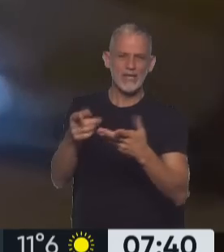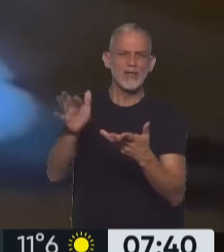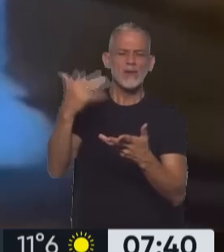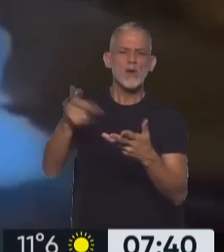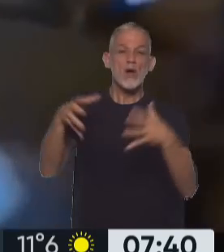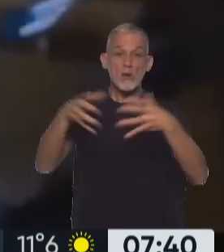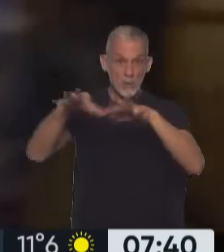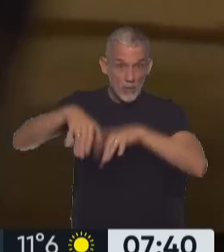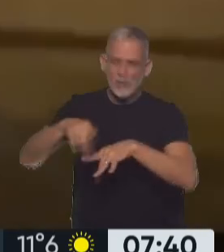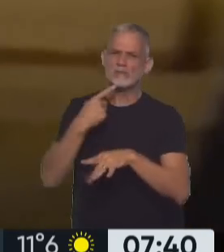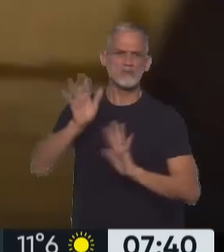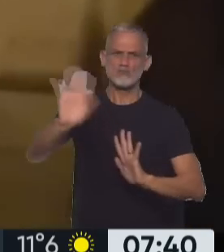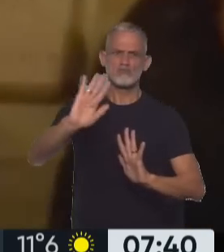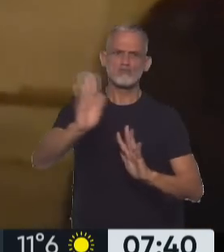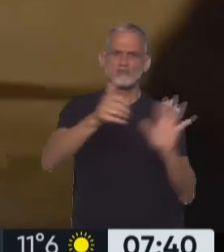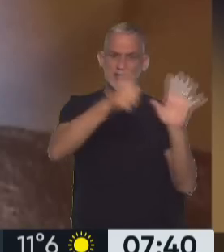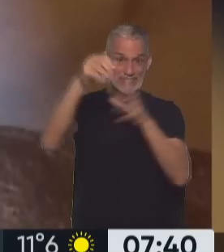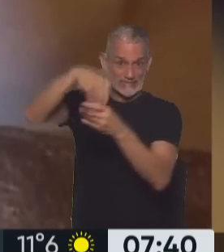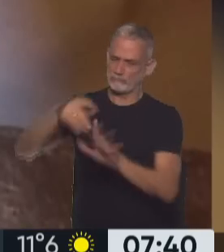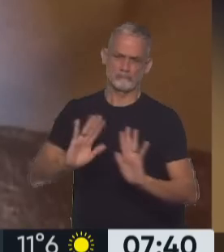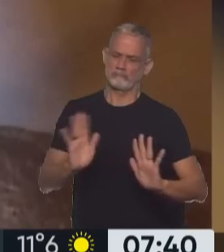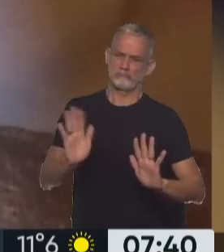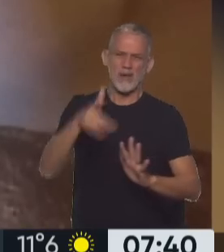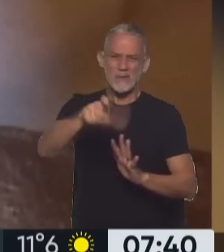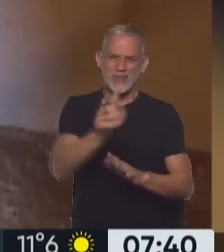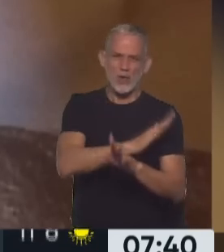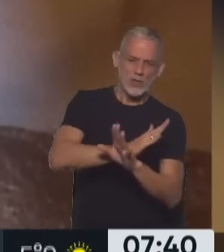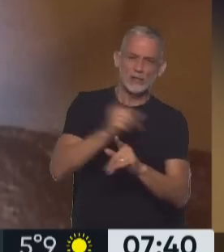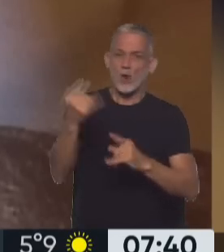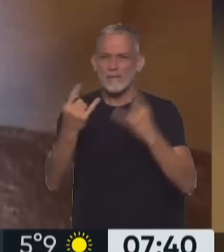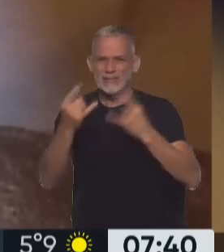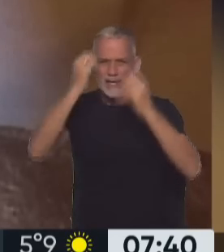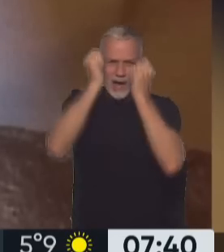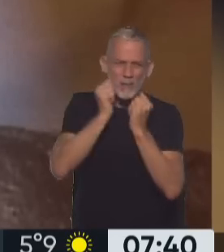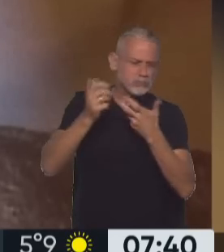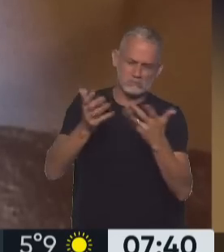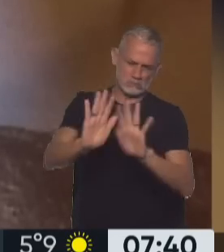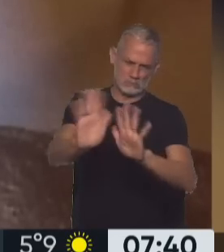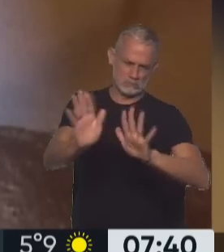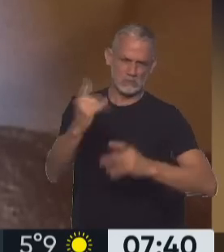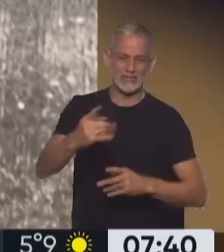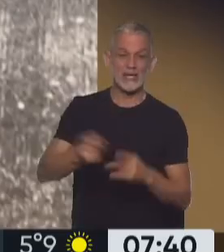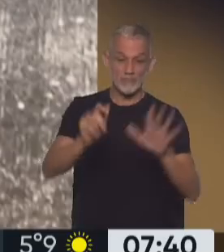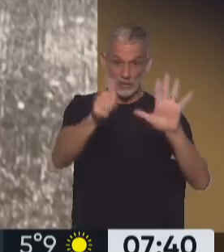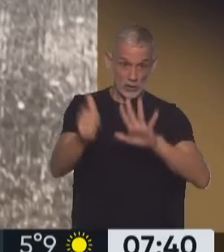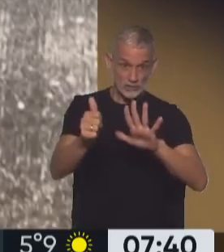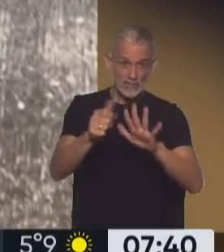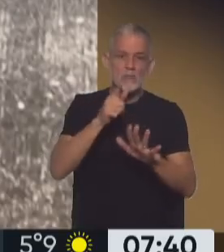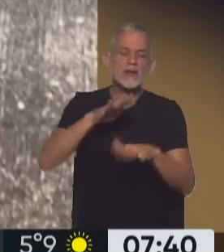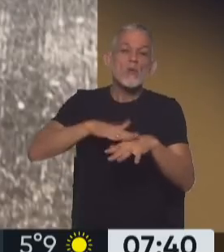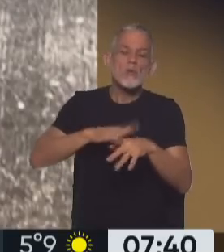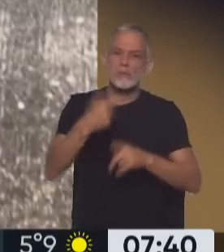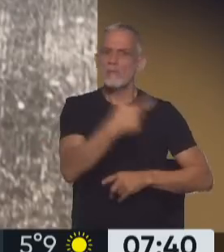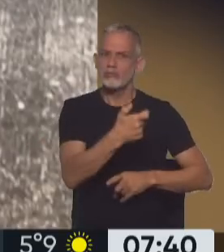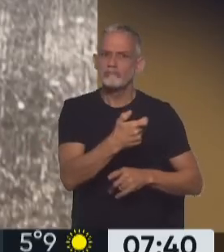hizo un comunicado desmintiendo un video anterior que había circulado de gente encapuchada. ¿Están acusados de ser los responsables materiales